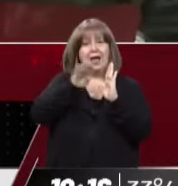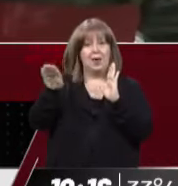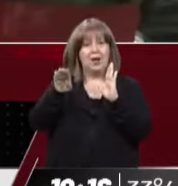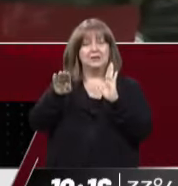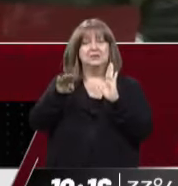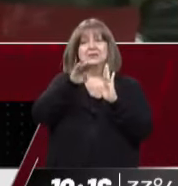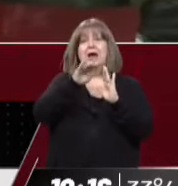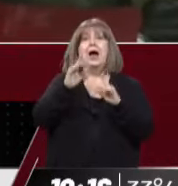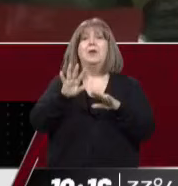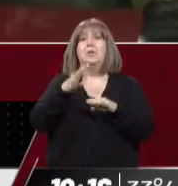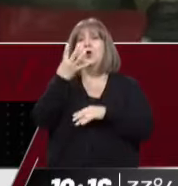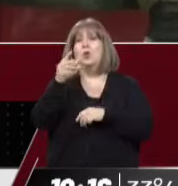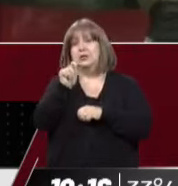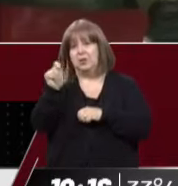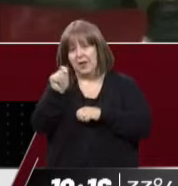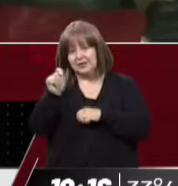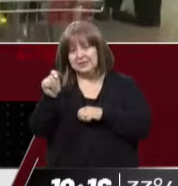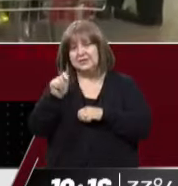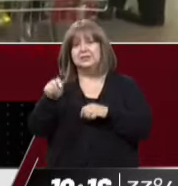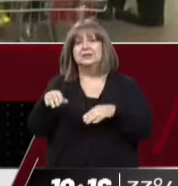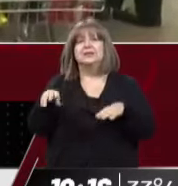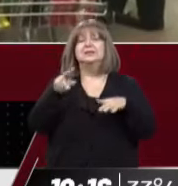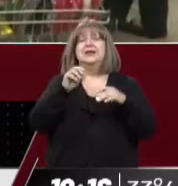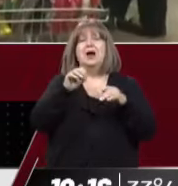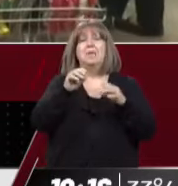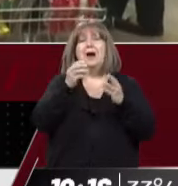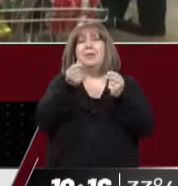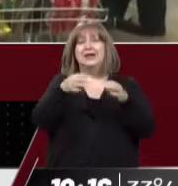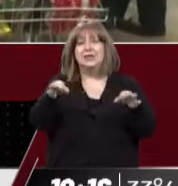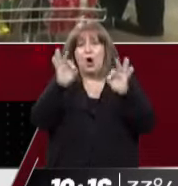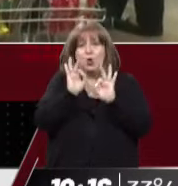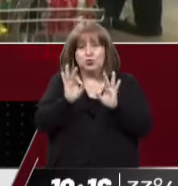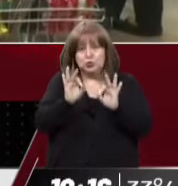meses estas listas. Por el momento, listas que venían con el